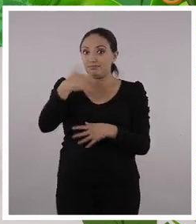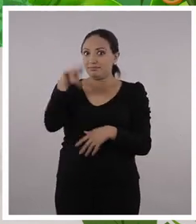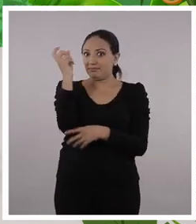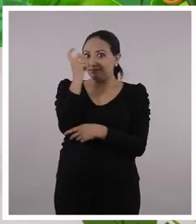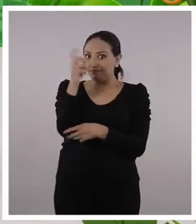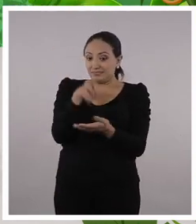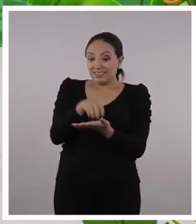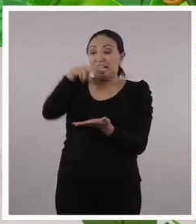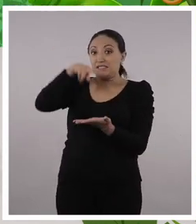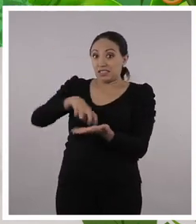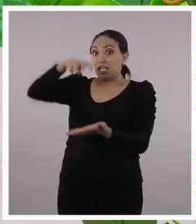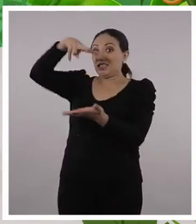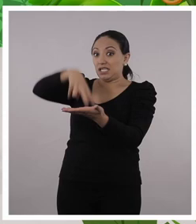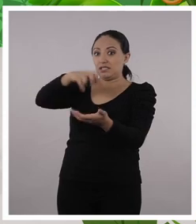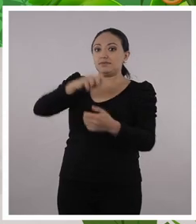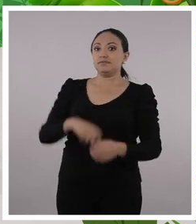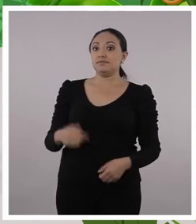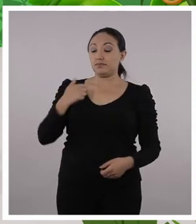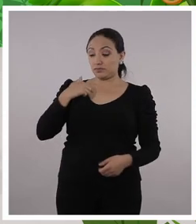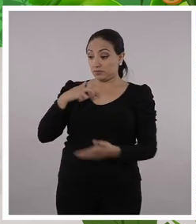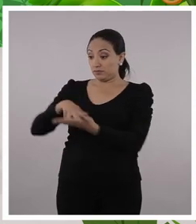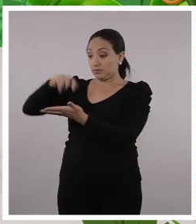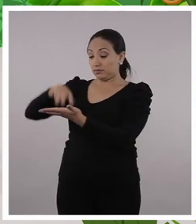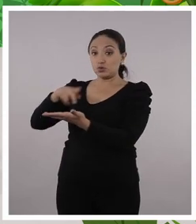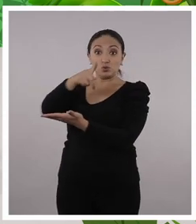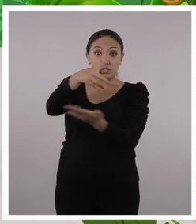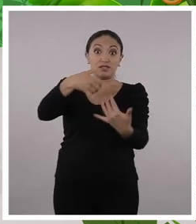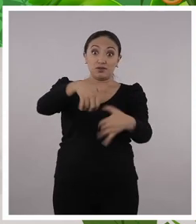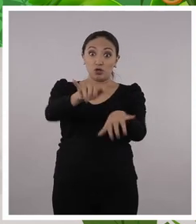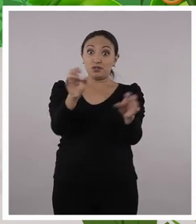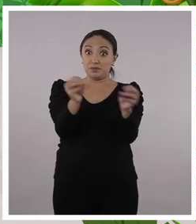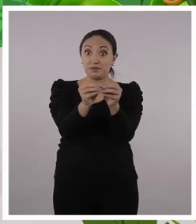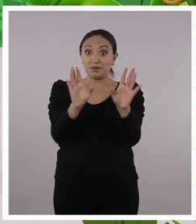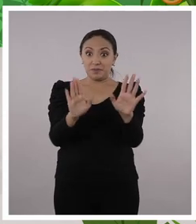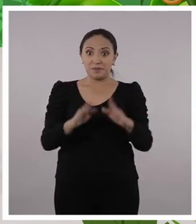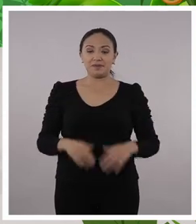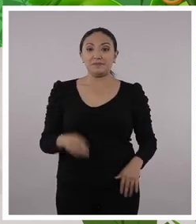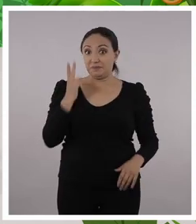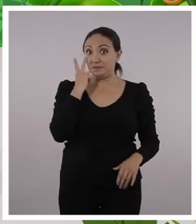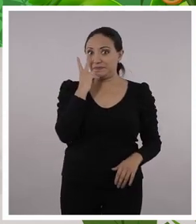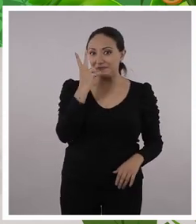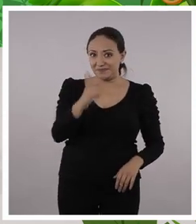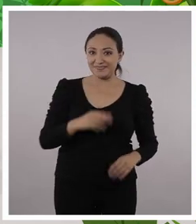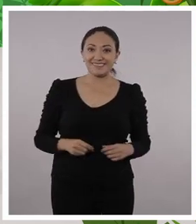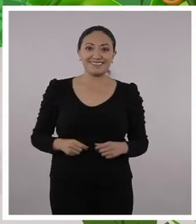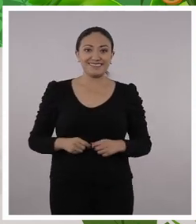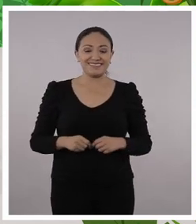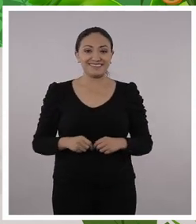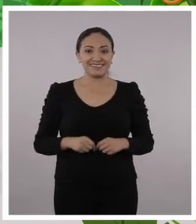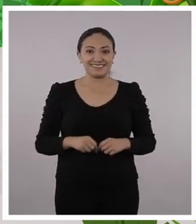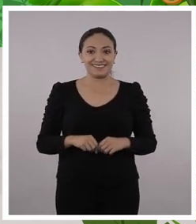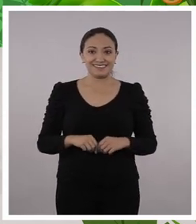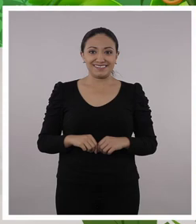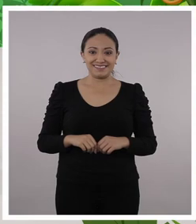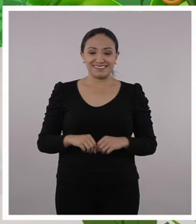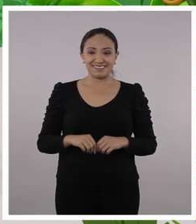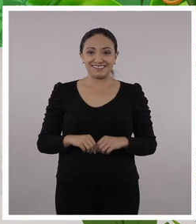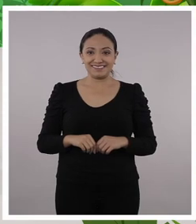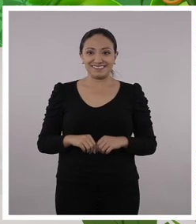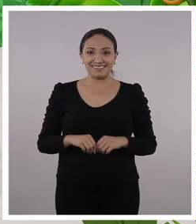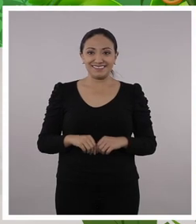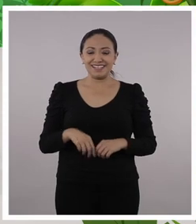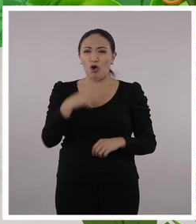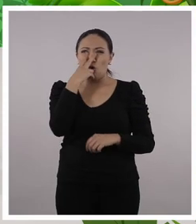yo sigo atravesando la selva, vamos a continuar con el programa. Muy bien, vamos, Jessy. Rana toro. Tú puedes. Pesada. No, este es